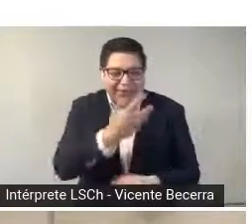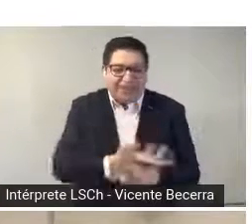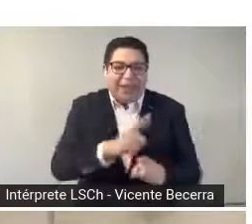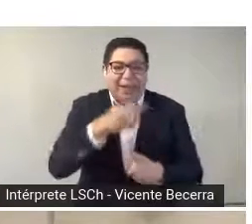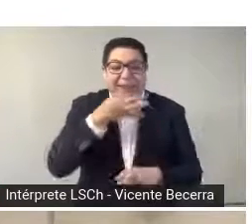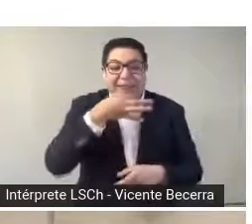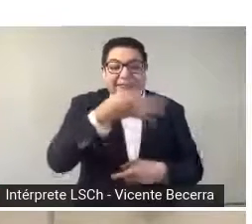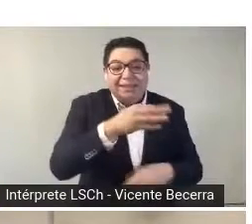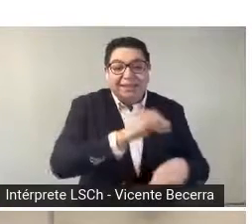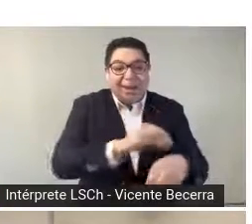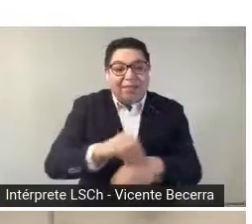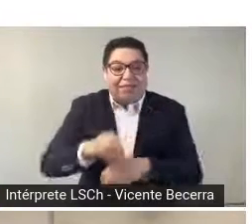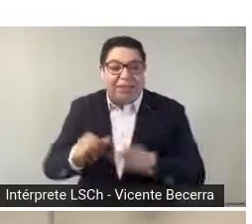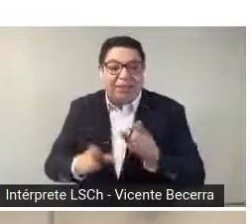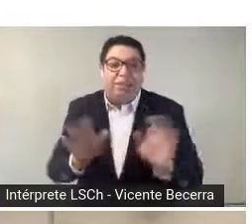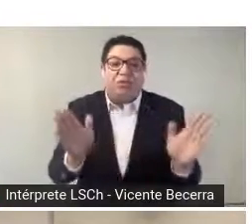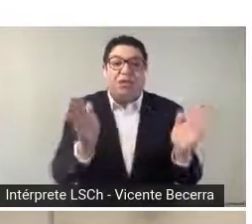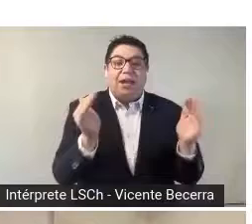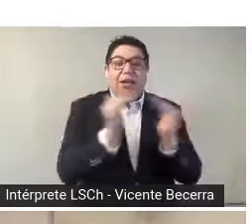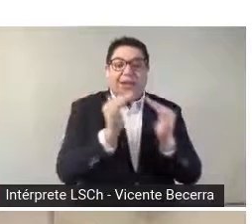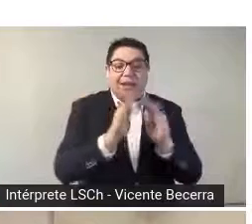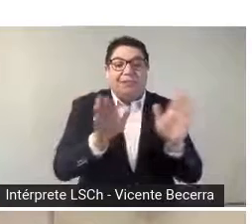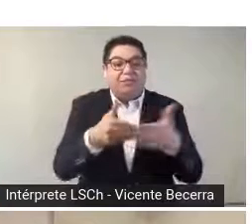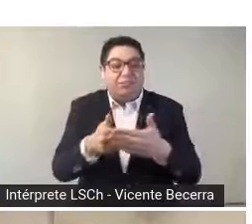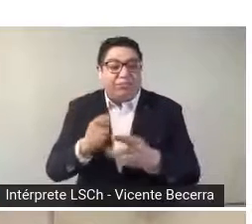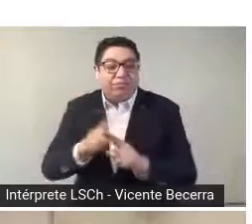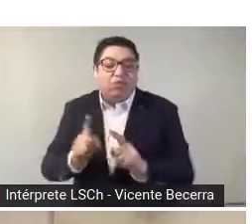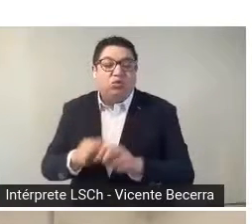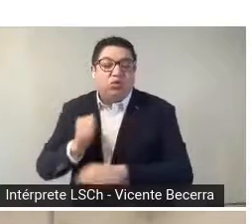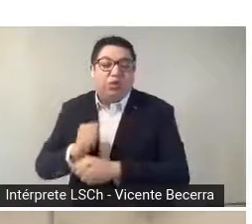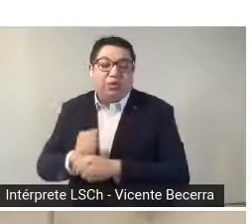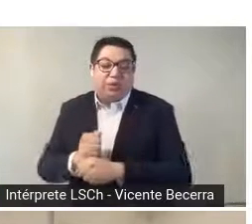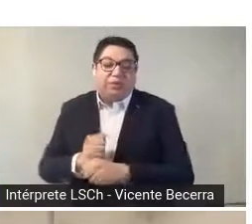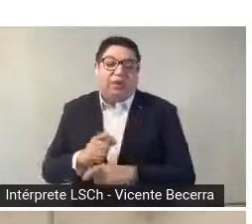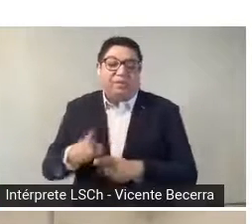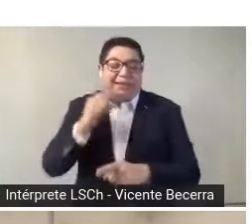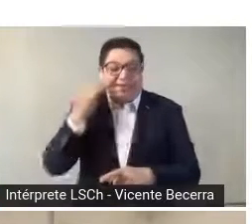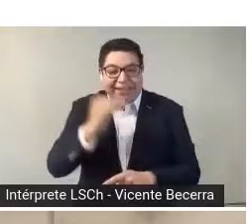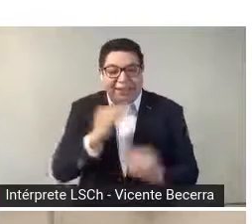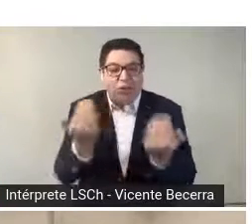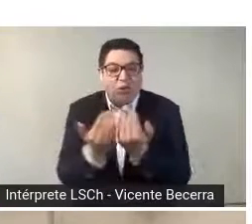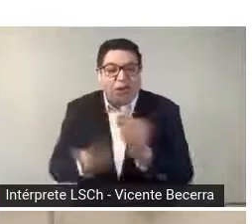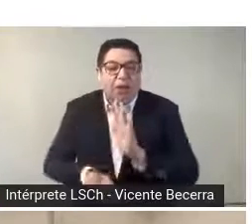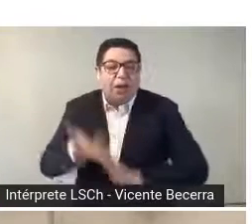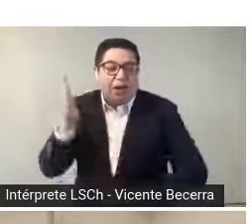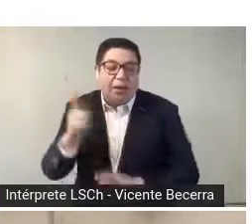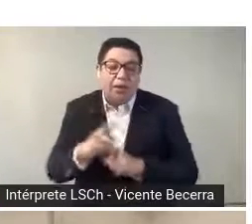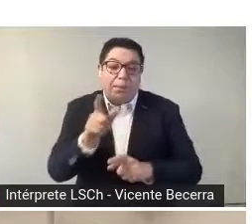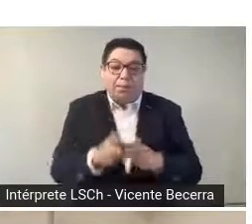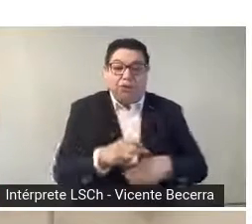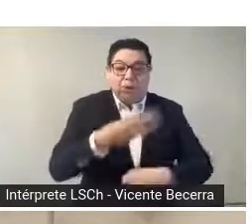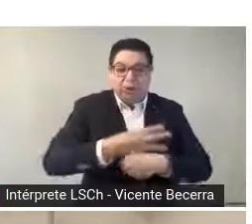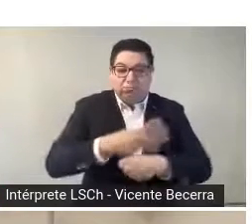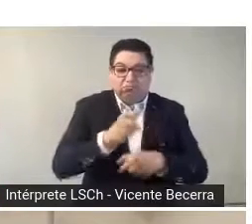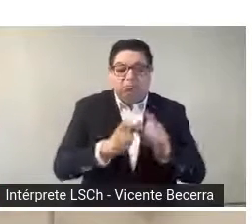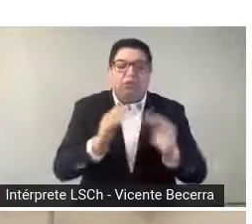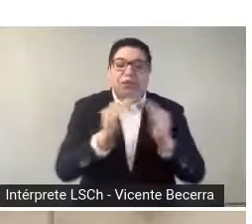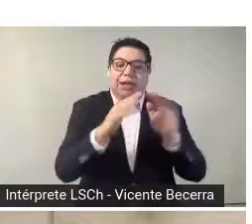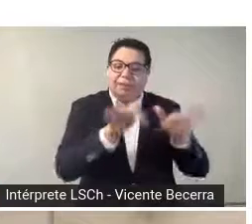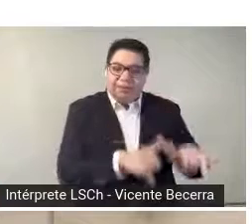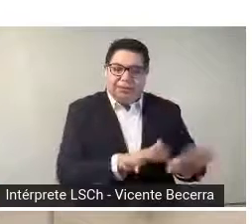a las personas que se queden encerradas, decirle a los niños que no vayan a estudiar, pedirle a los adultos mayores que se queden en sus